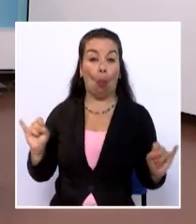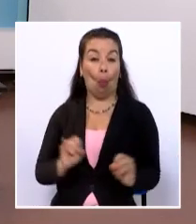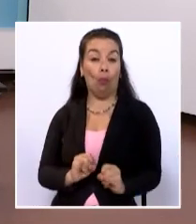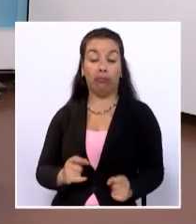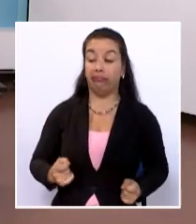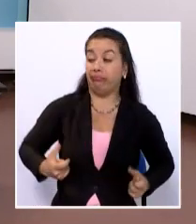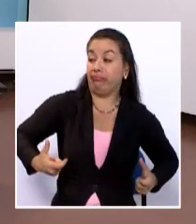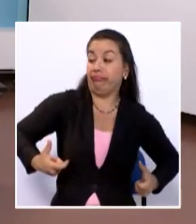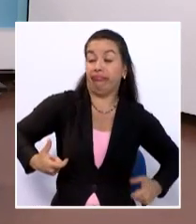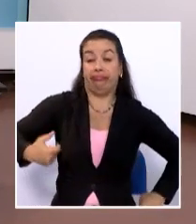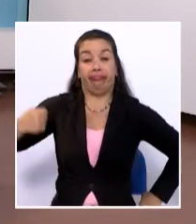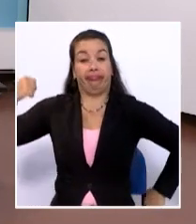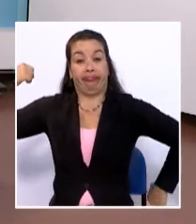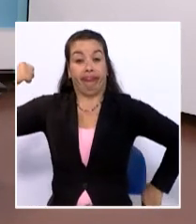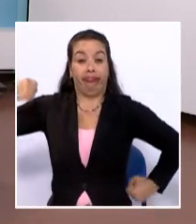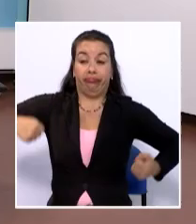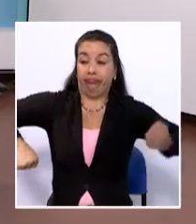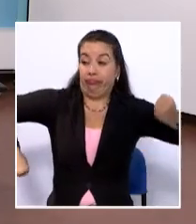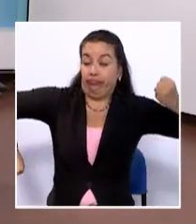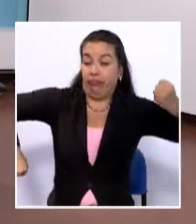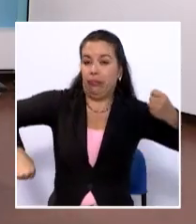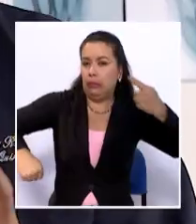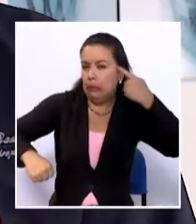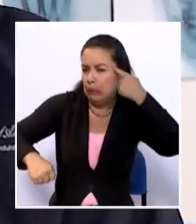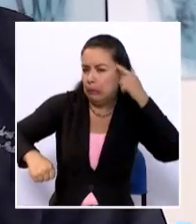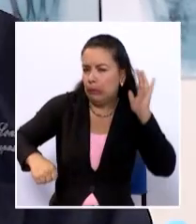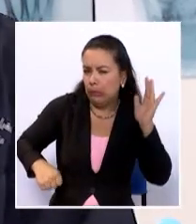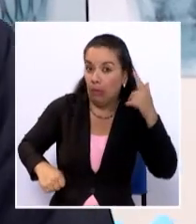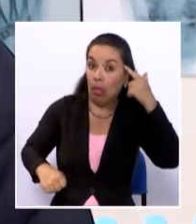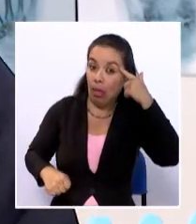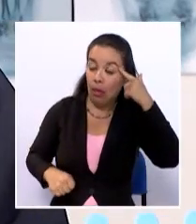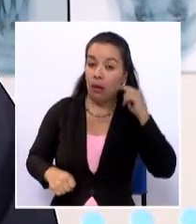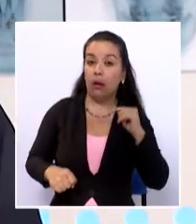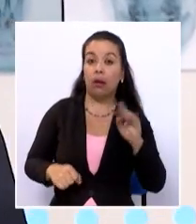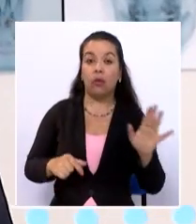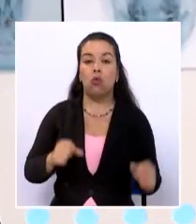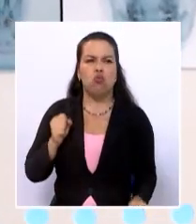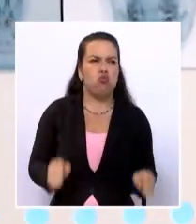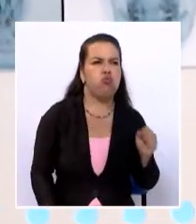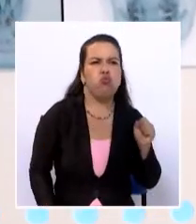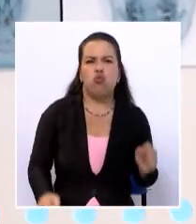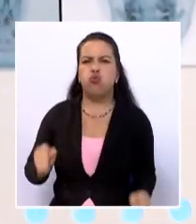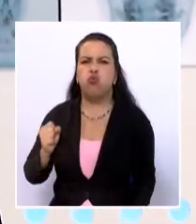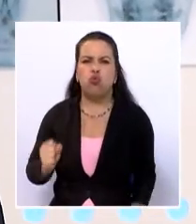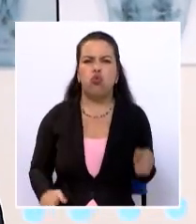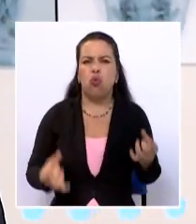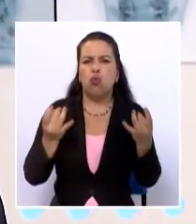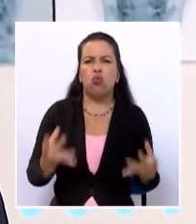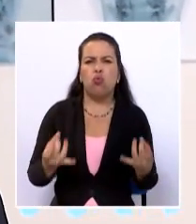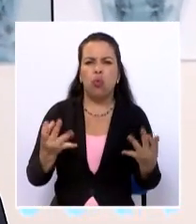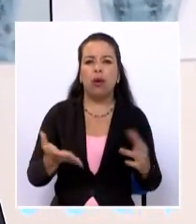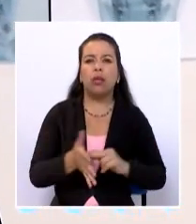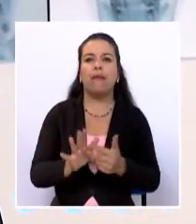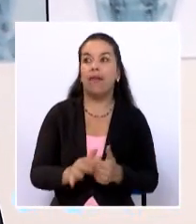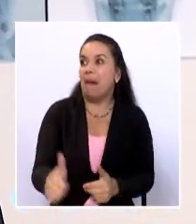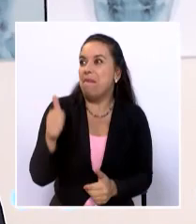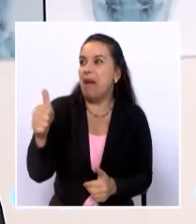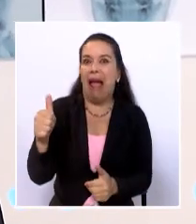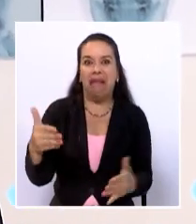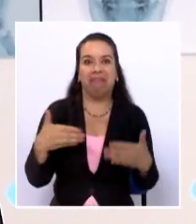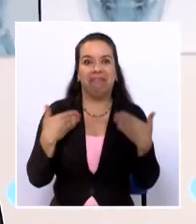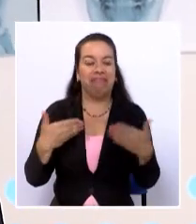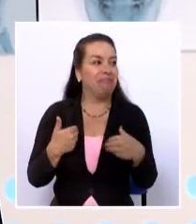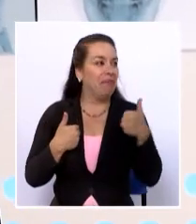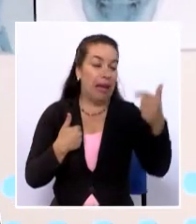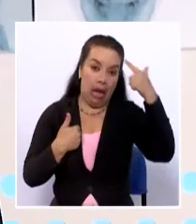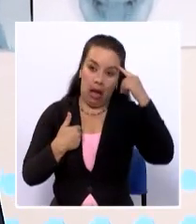la sobredemanda física y creemos o tenemos el mito que después del ejercicio si me duele me sirvió el ejercicio ese es el